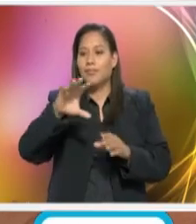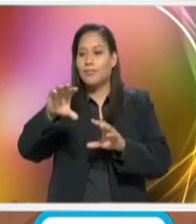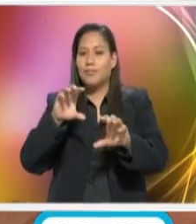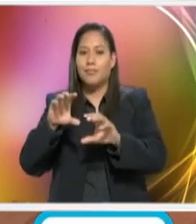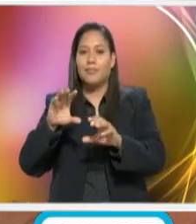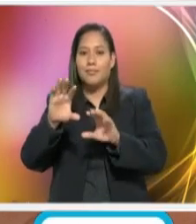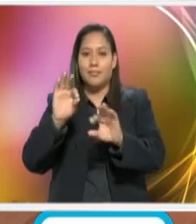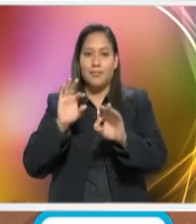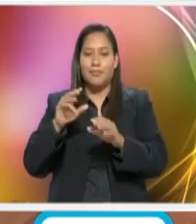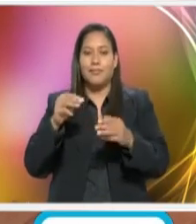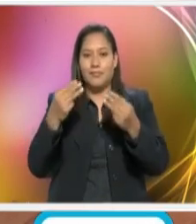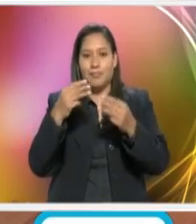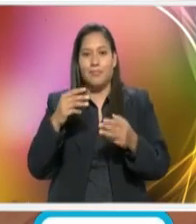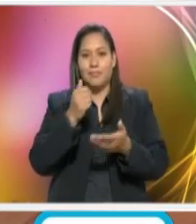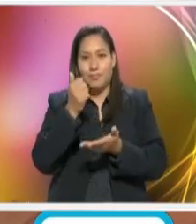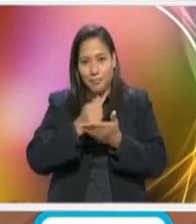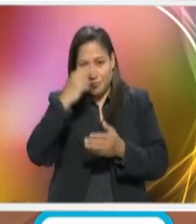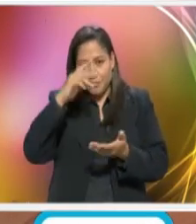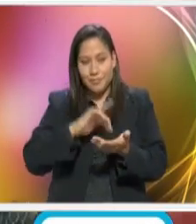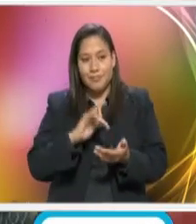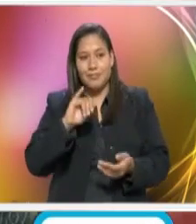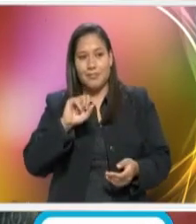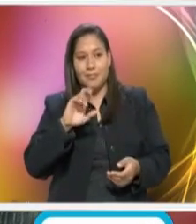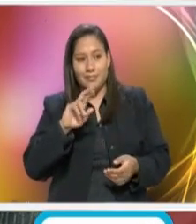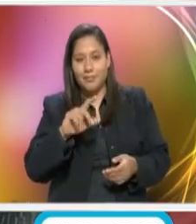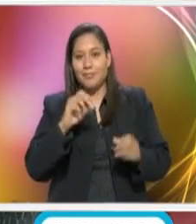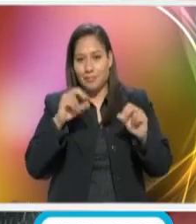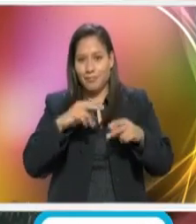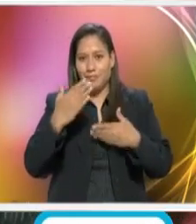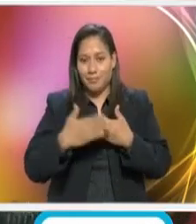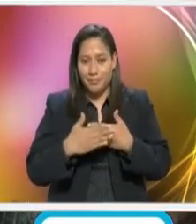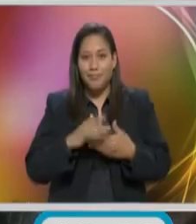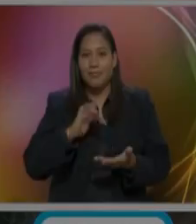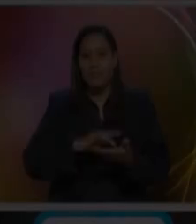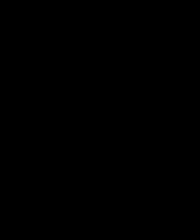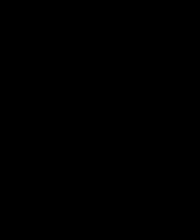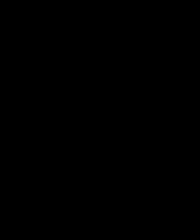en los mercados públicos de la Ciudad de México. Gracias, Israel. Nos vemos a la próxima. Gracias a ti, Paola.